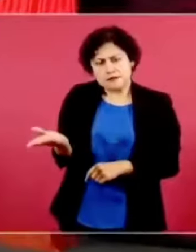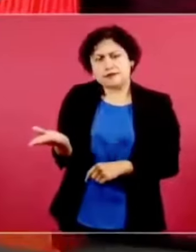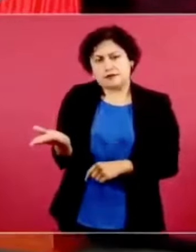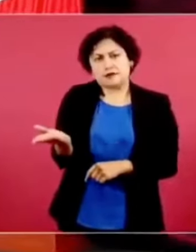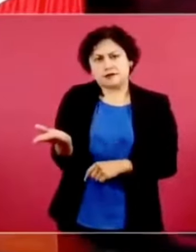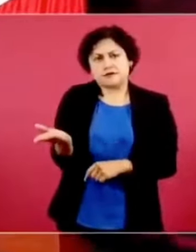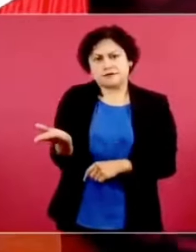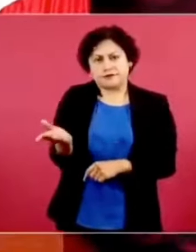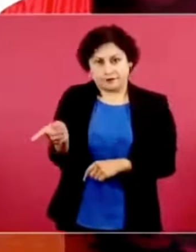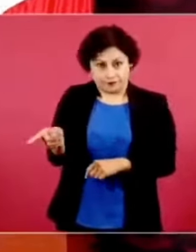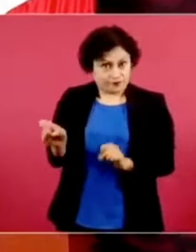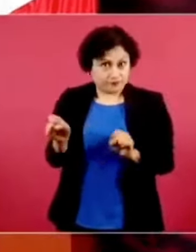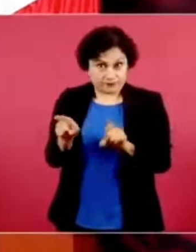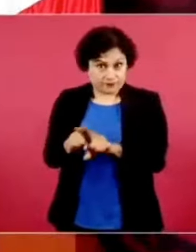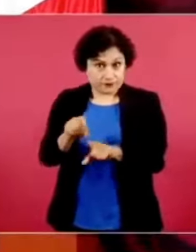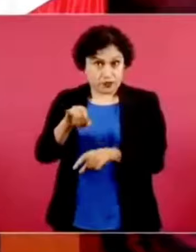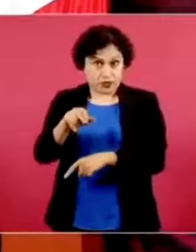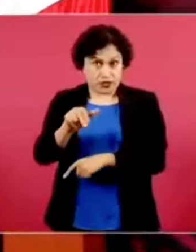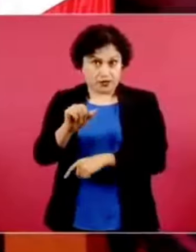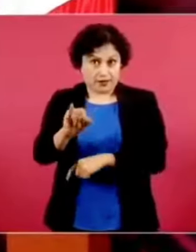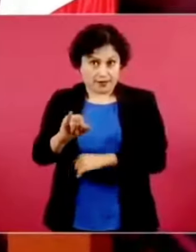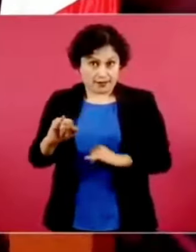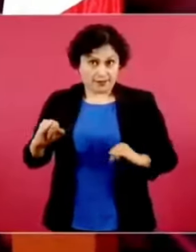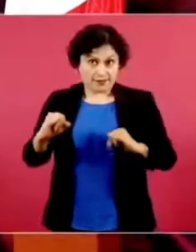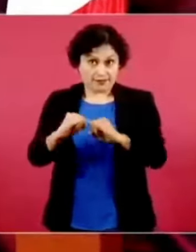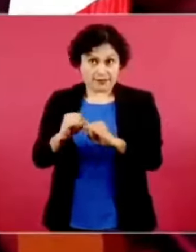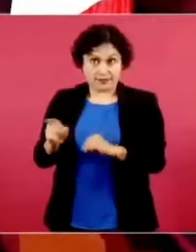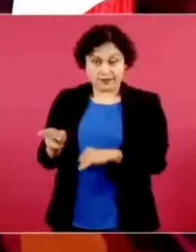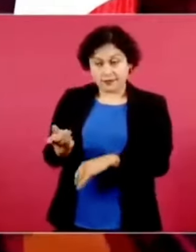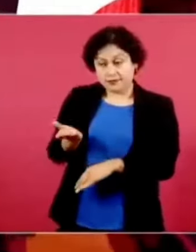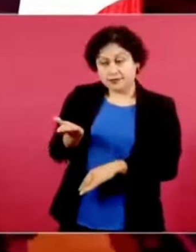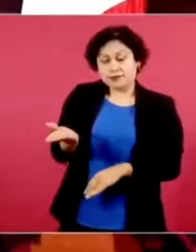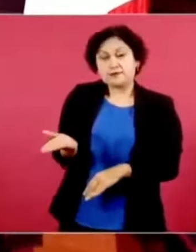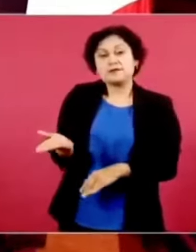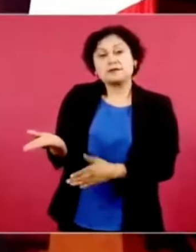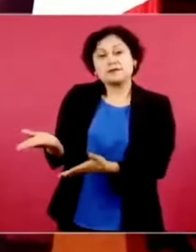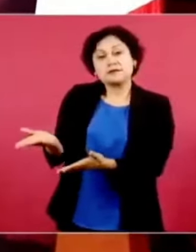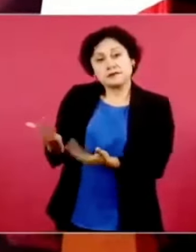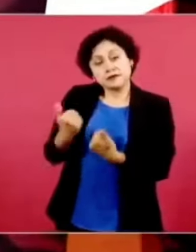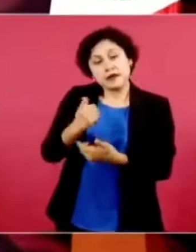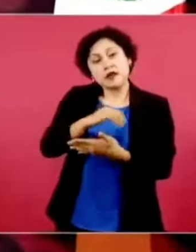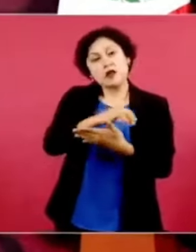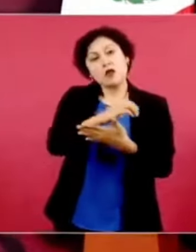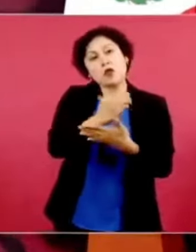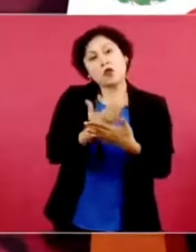los del INAI todos los contratos